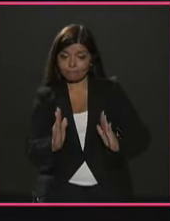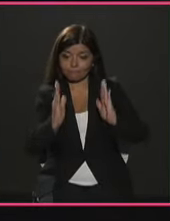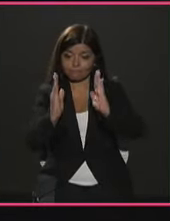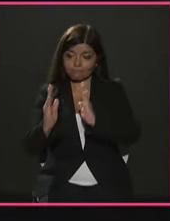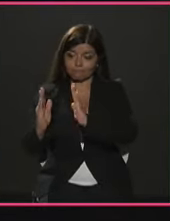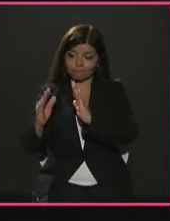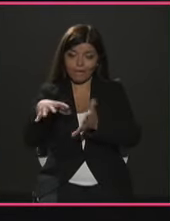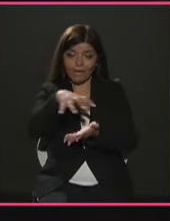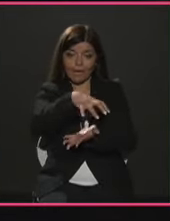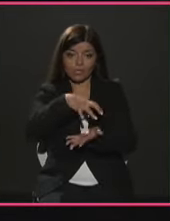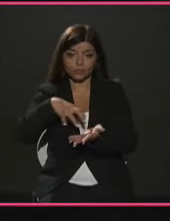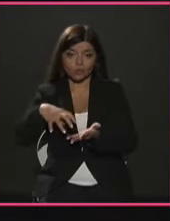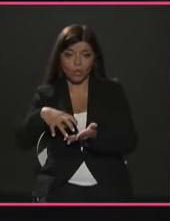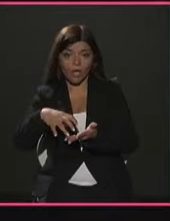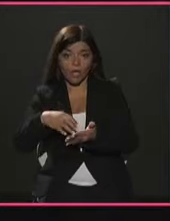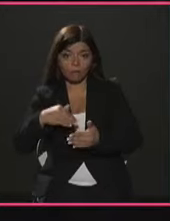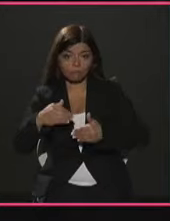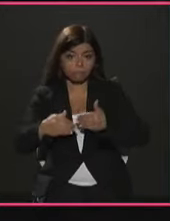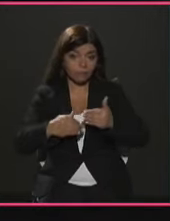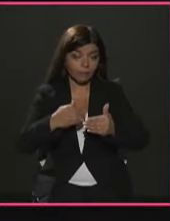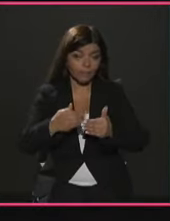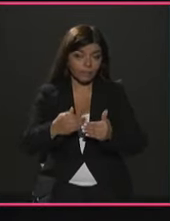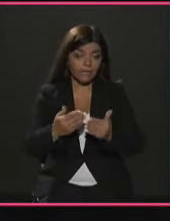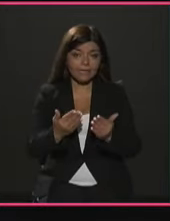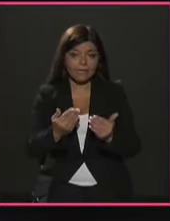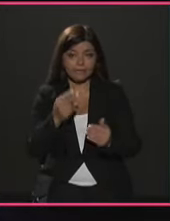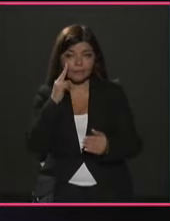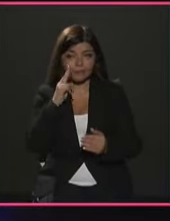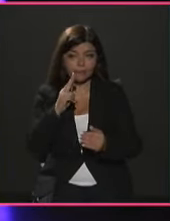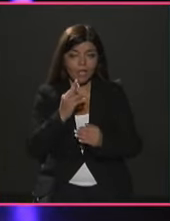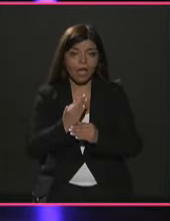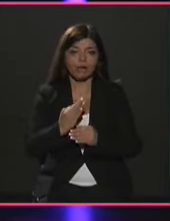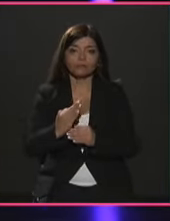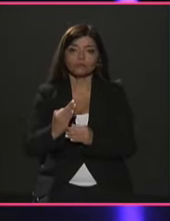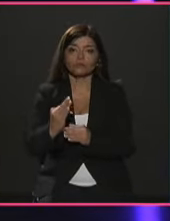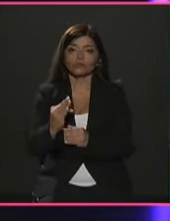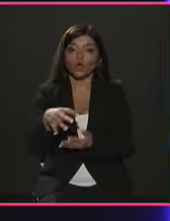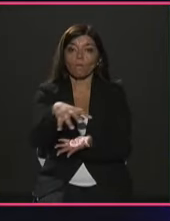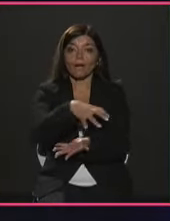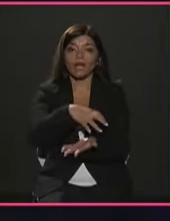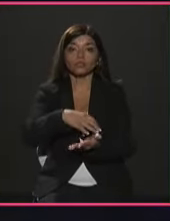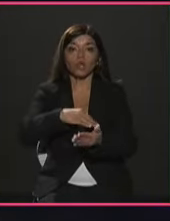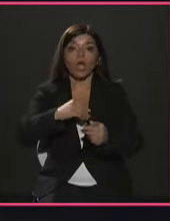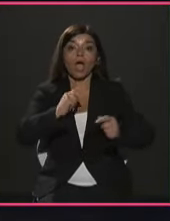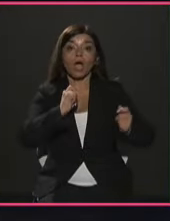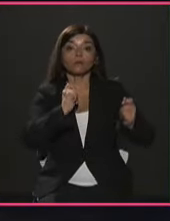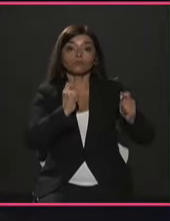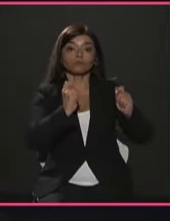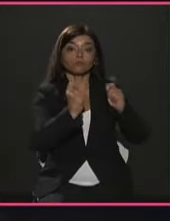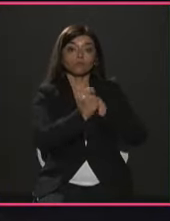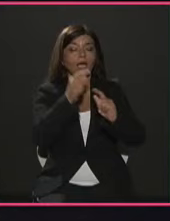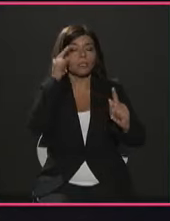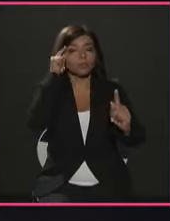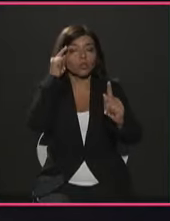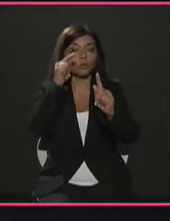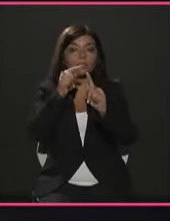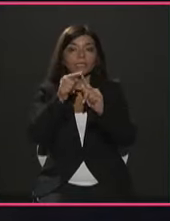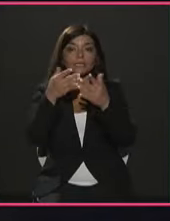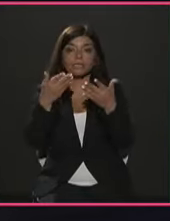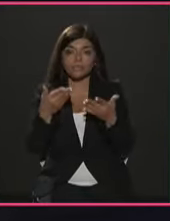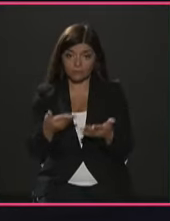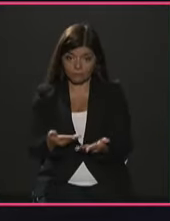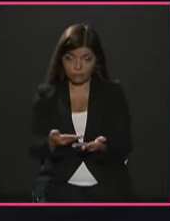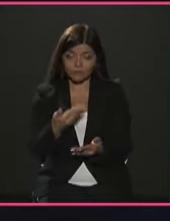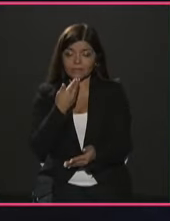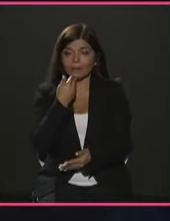permanente que necesita efectivamente la consideración del futuro para que las ciudades evolucionen hacia un objetivo determinado